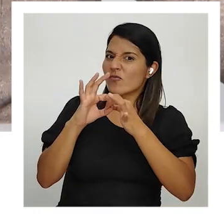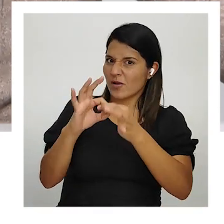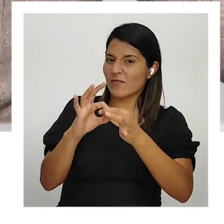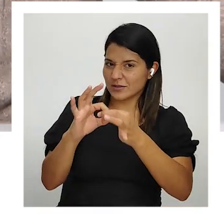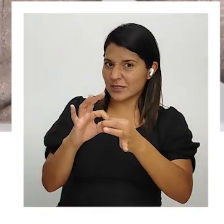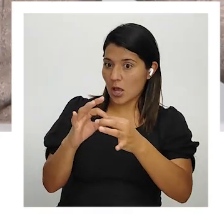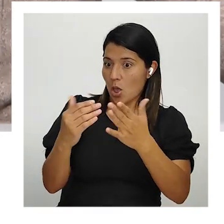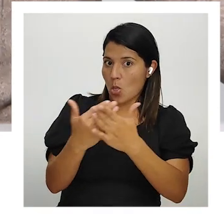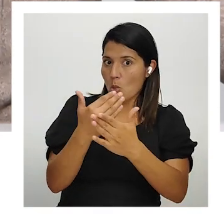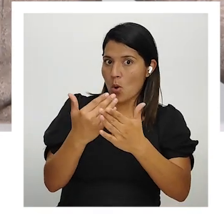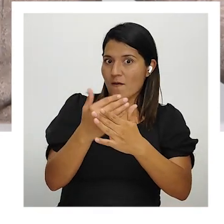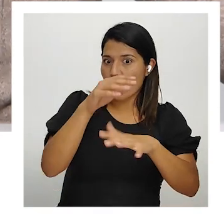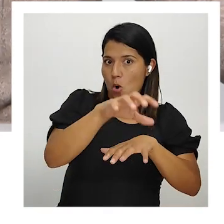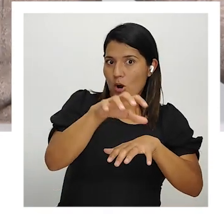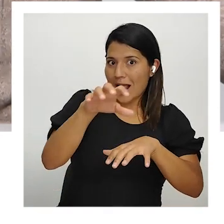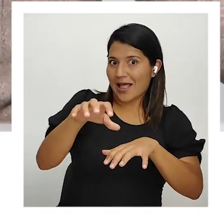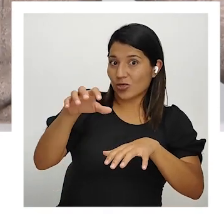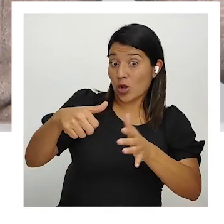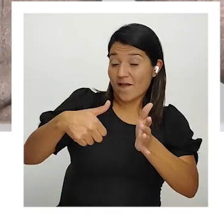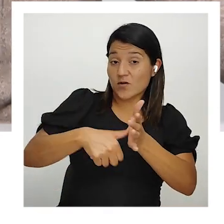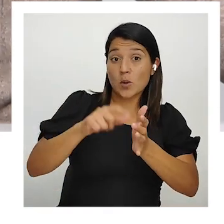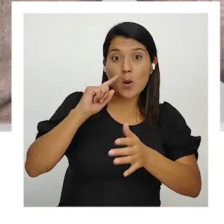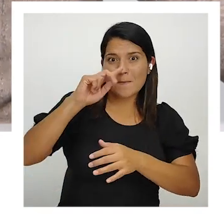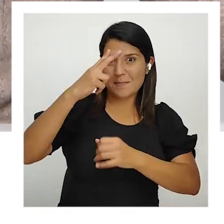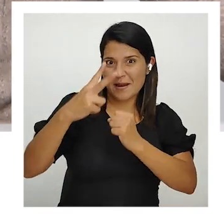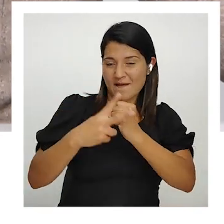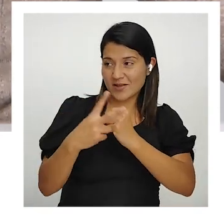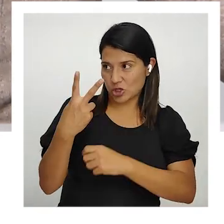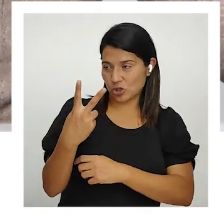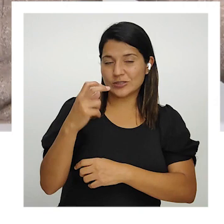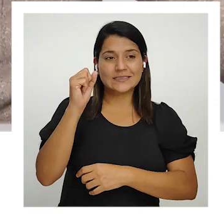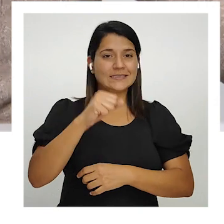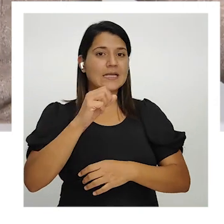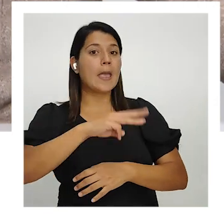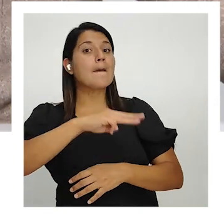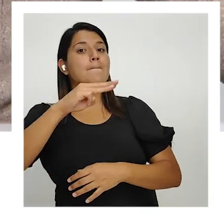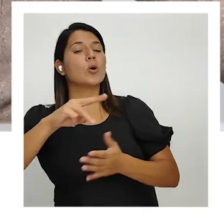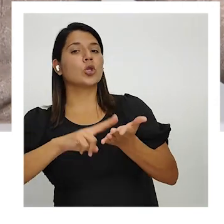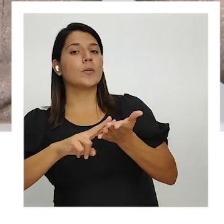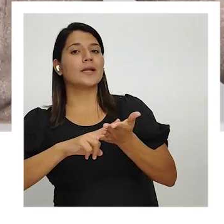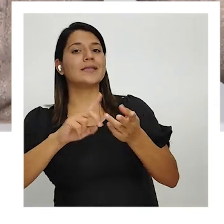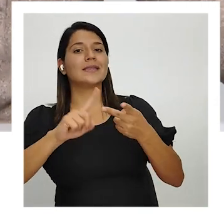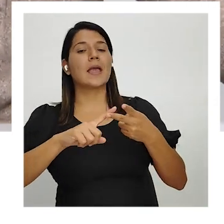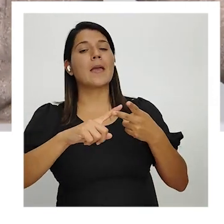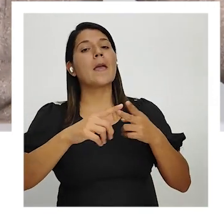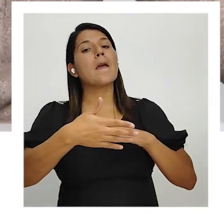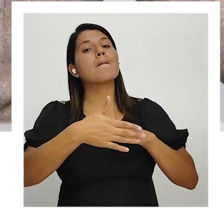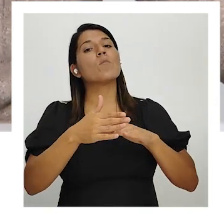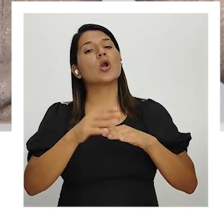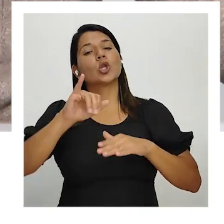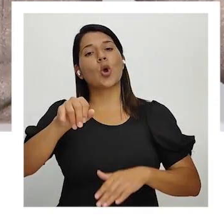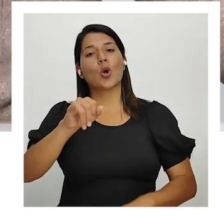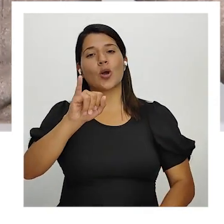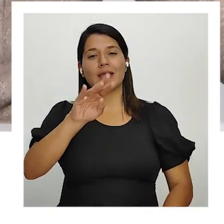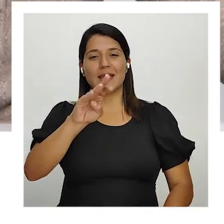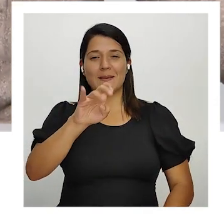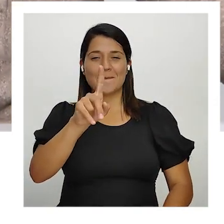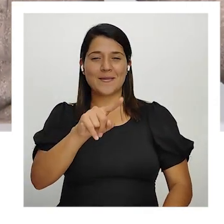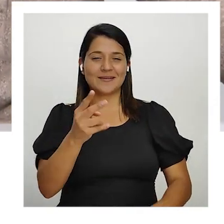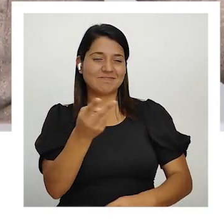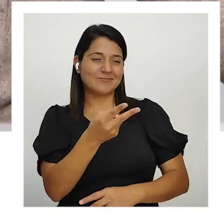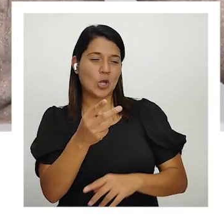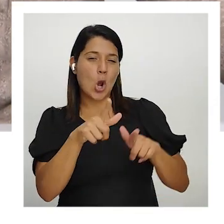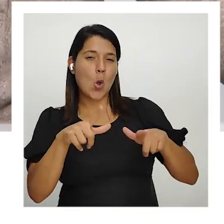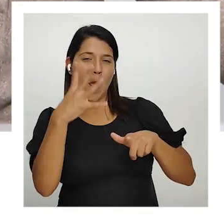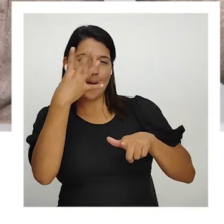esos nuevos cantones que van a votar por primera vez. Son dos. Monteverde y Puerto Jiménez, dos lugares muy lindos que todos los costarricenses queremos mucho,